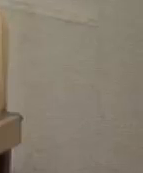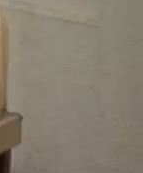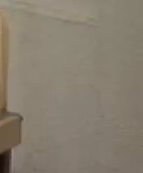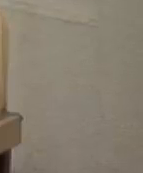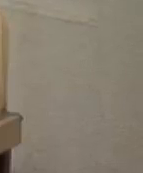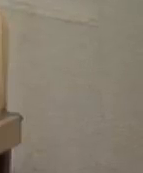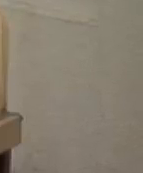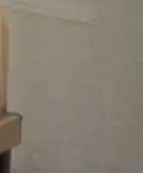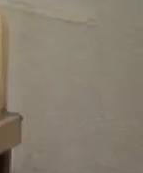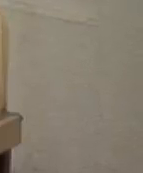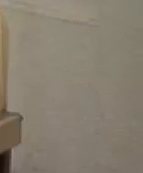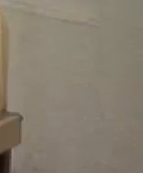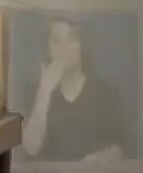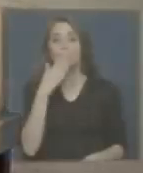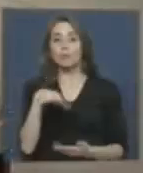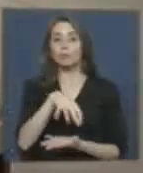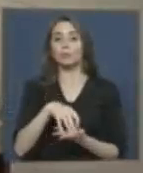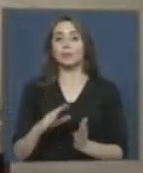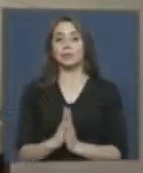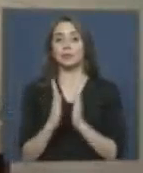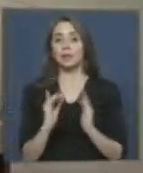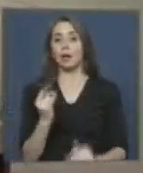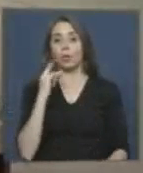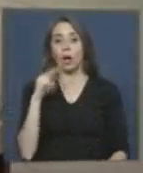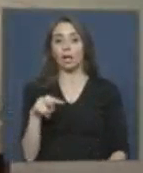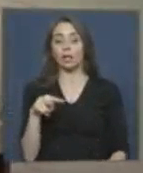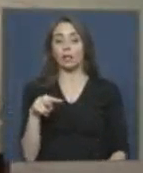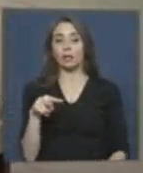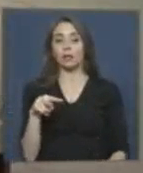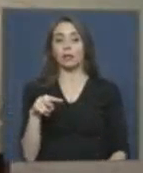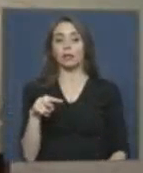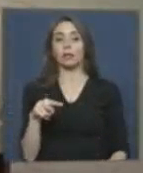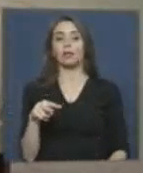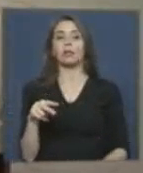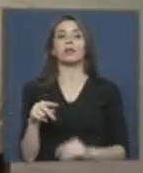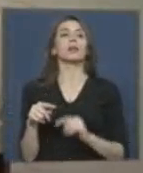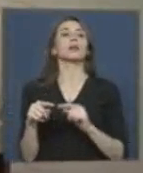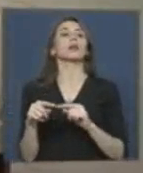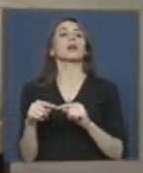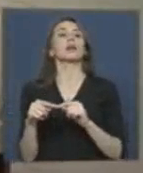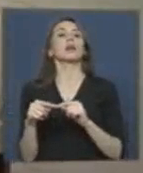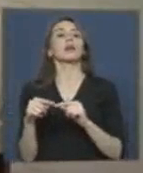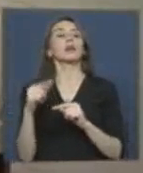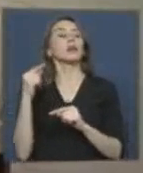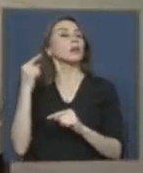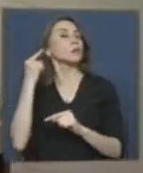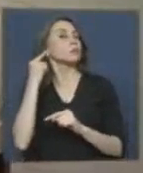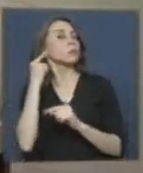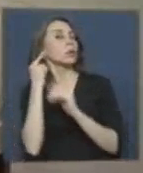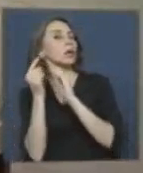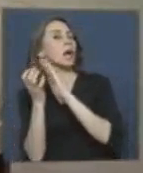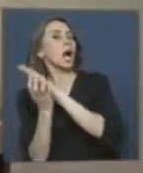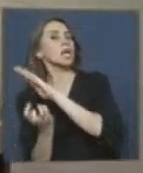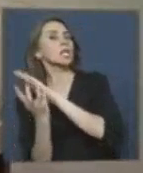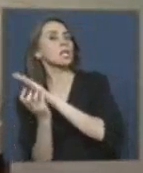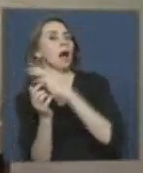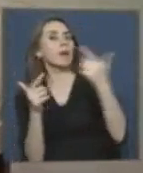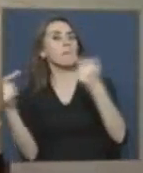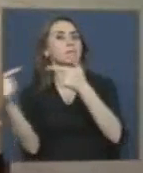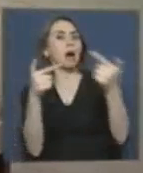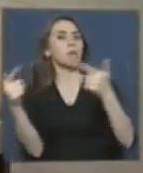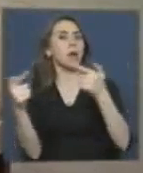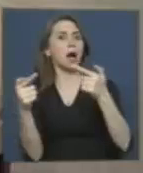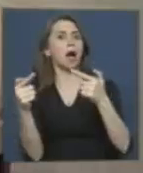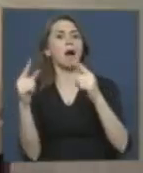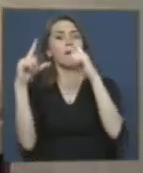dirigentes de la legua la comuna de san joaquín nos han hecho llegar audios y fotos de tiroteos en la comuna ha sido dramático